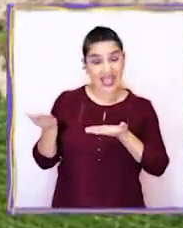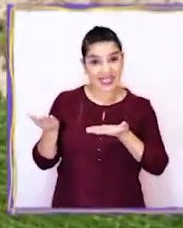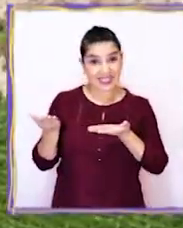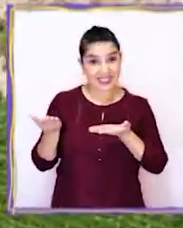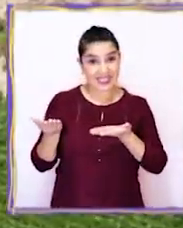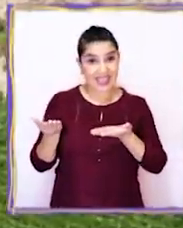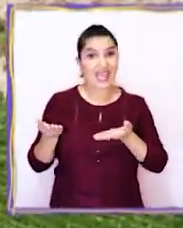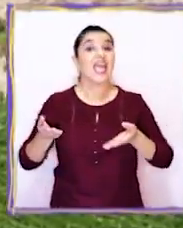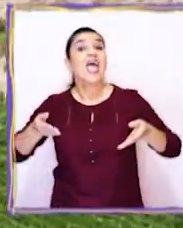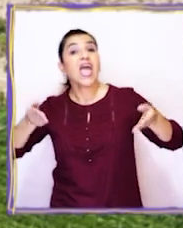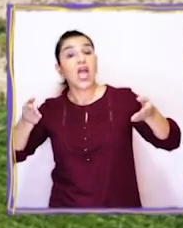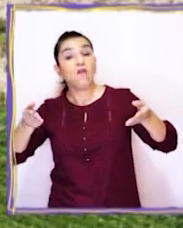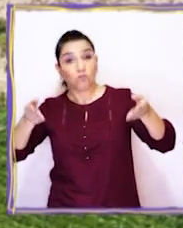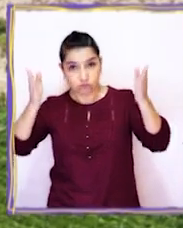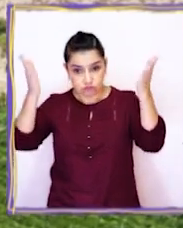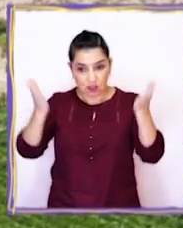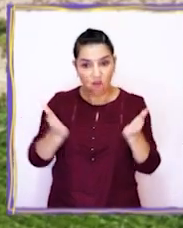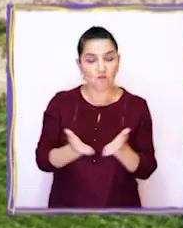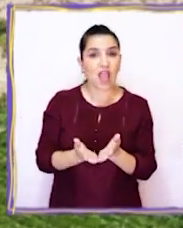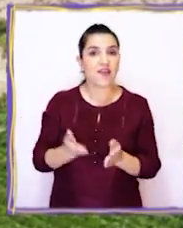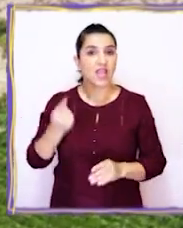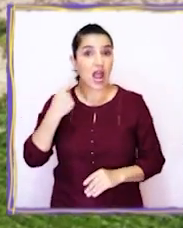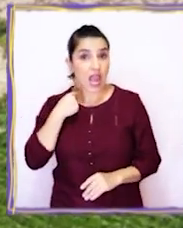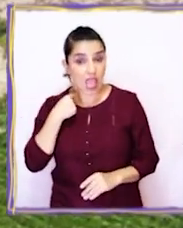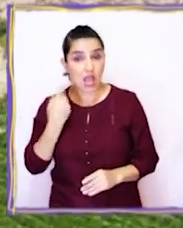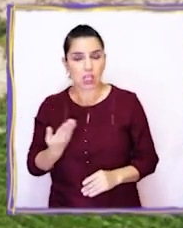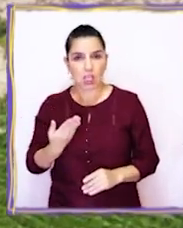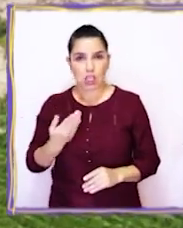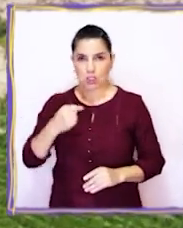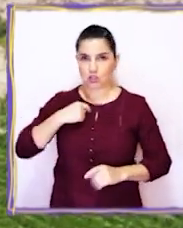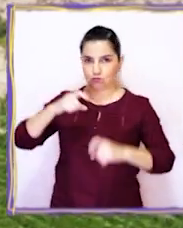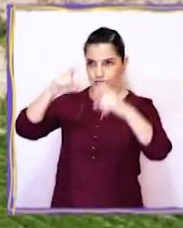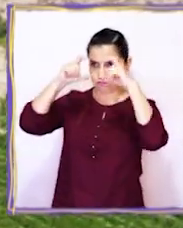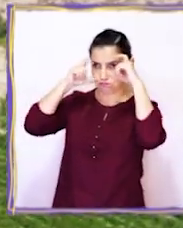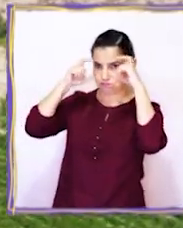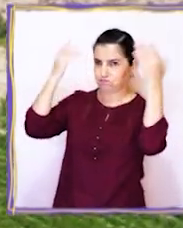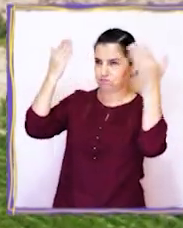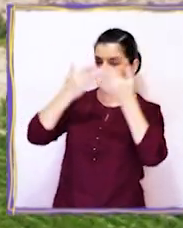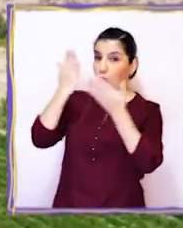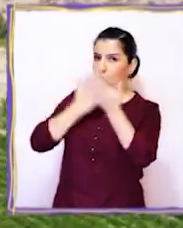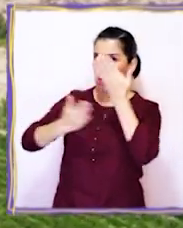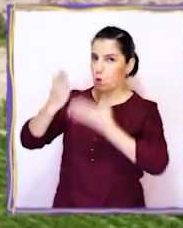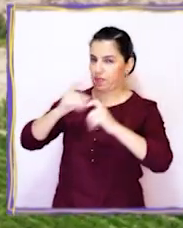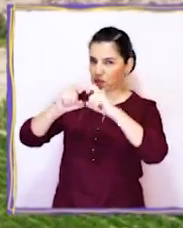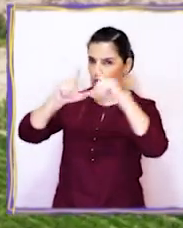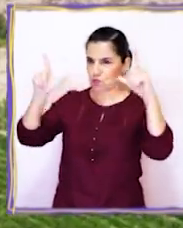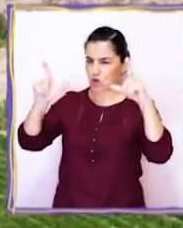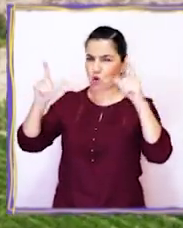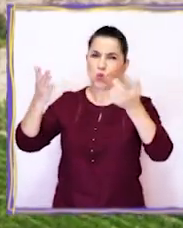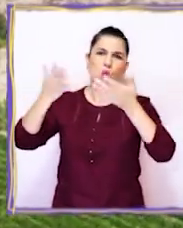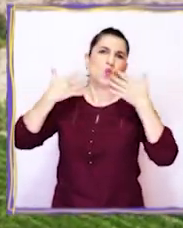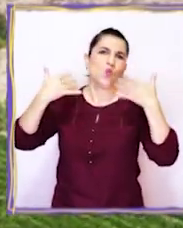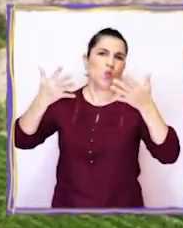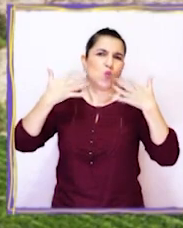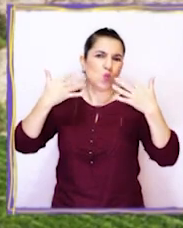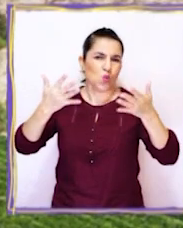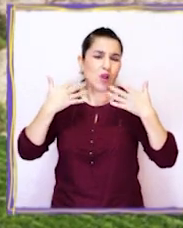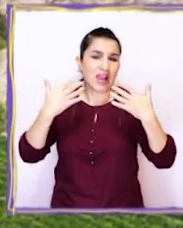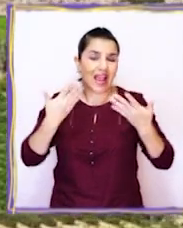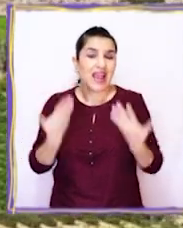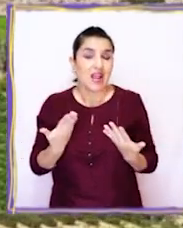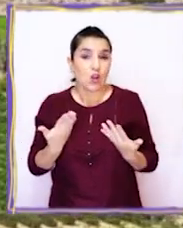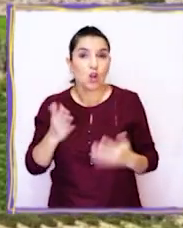Este es el Valle del Elqui. Como ven, me puse gafas y bloqueador porque hay que protegerse del sol. Además, hace mucho